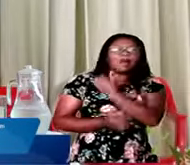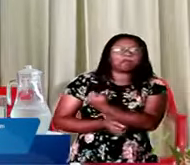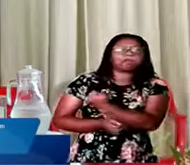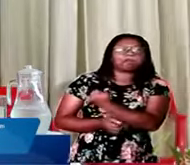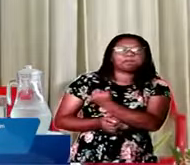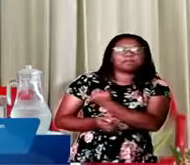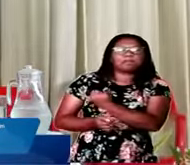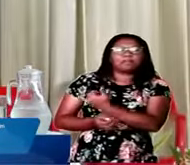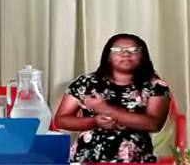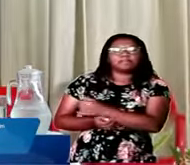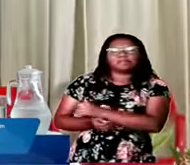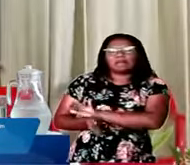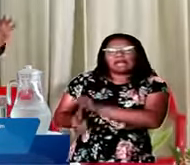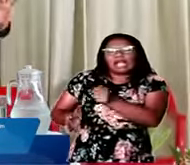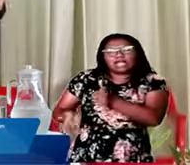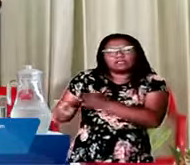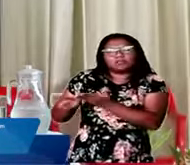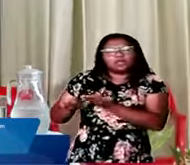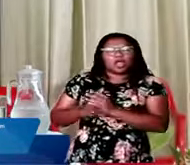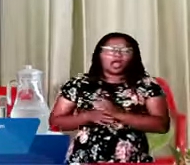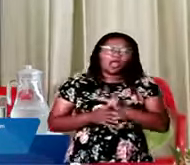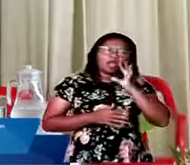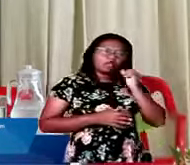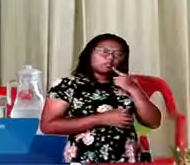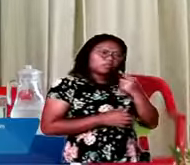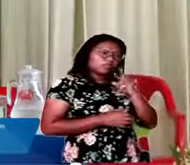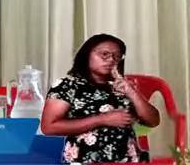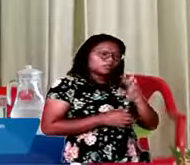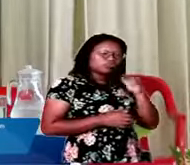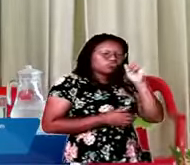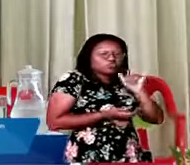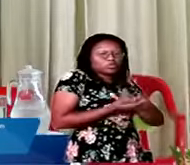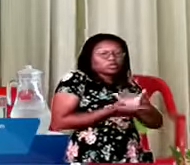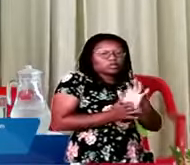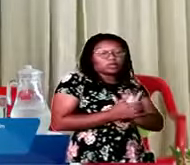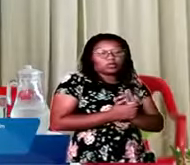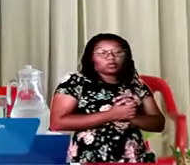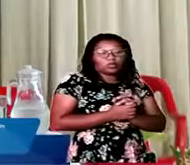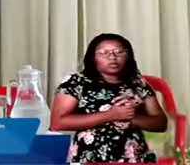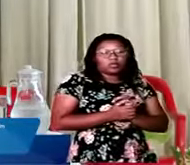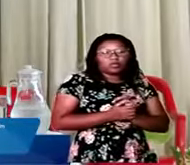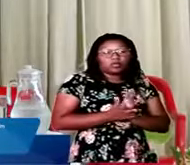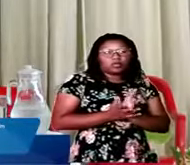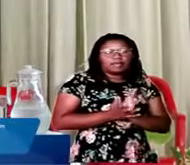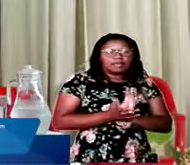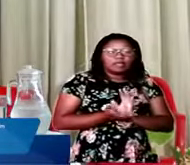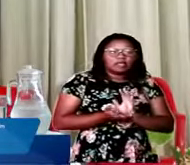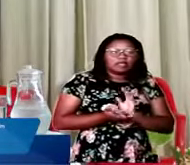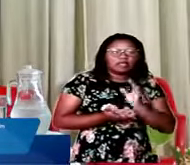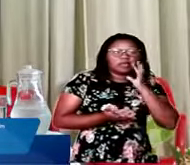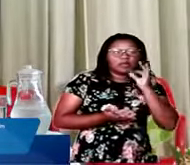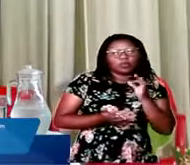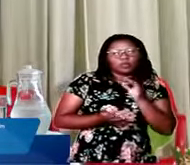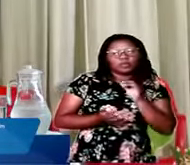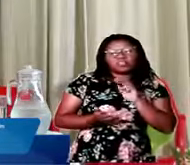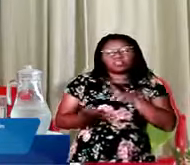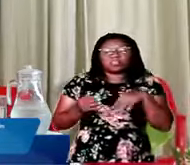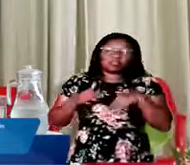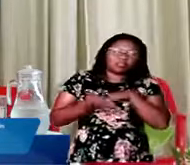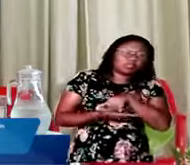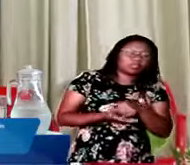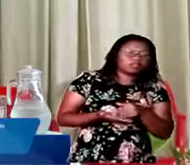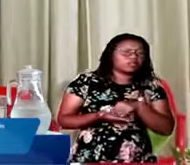Y él dijo, pues yo creo que el prójimo del que estaba caído, que entre otras